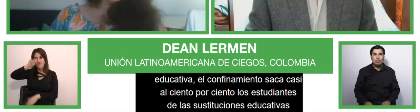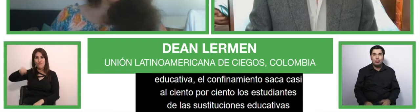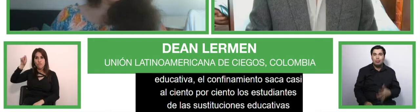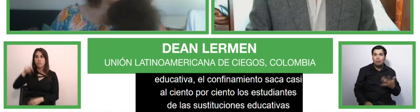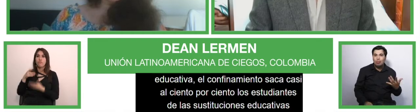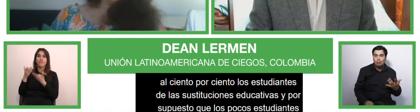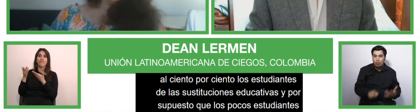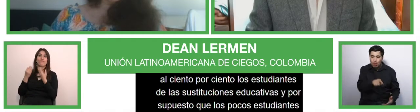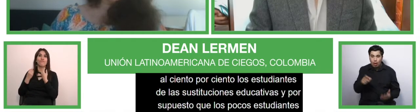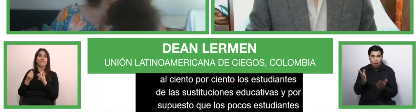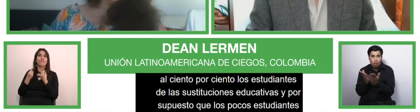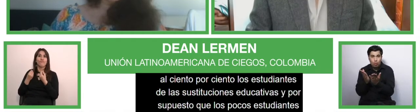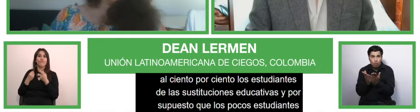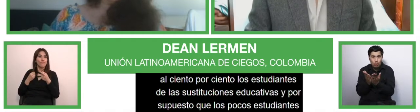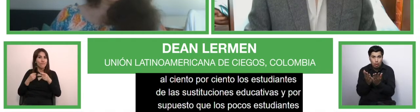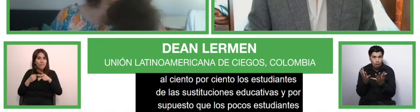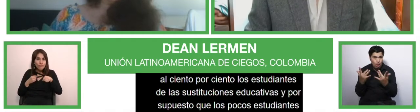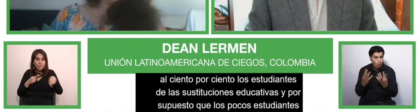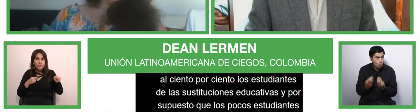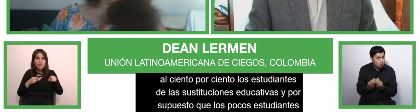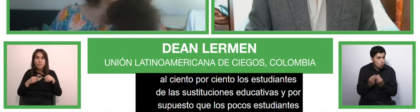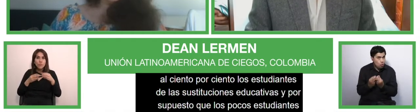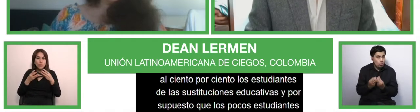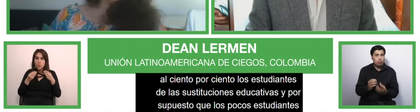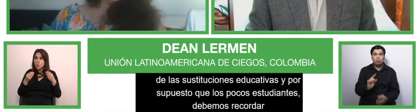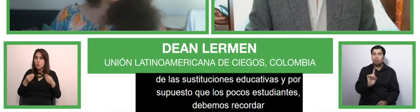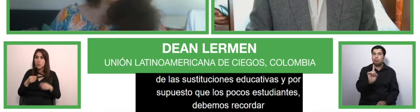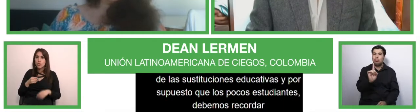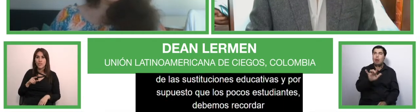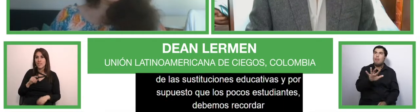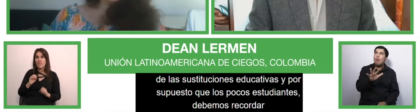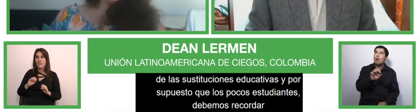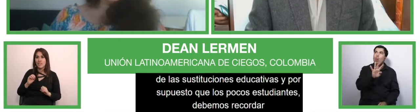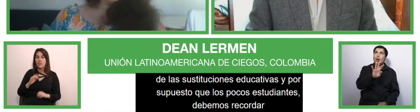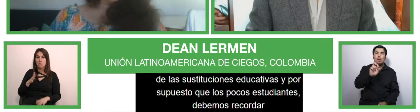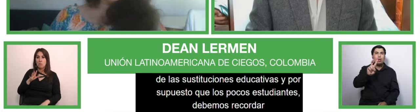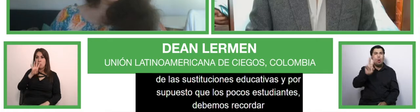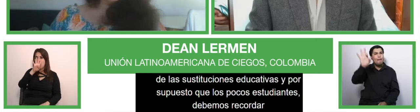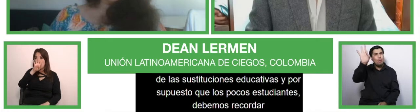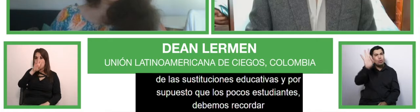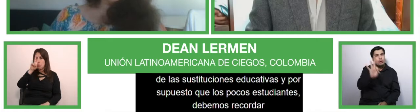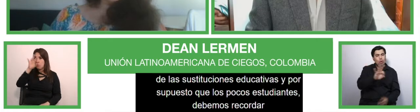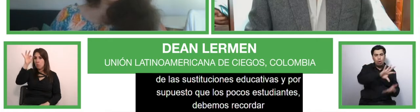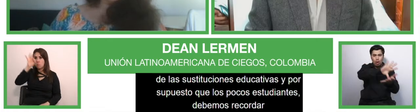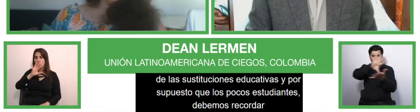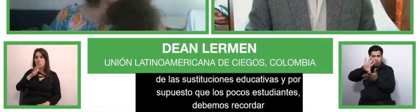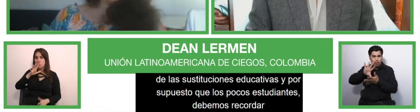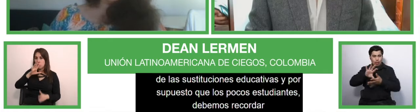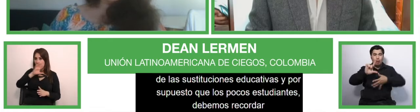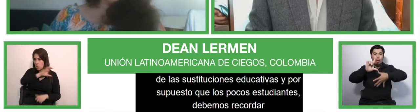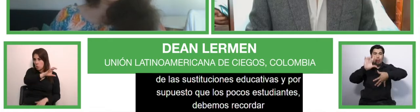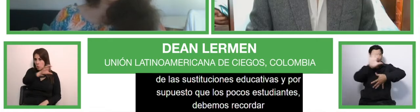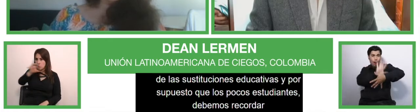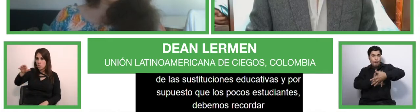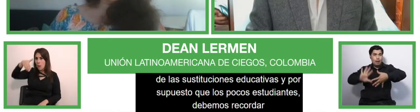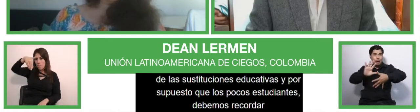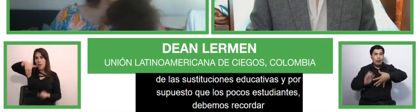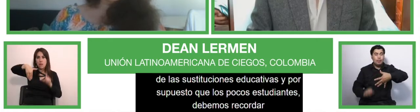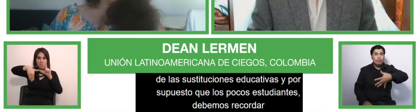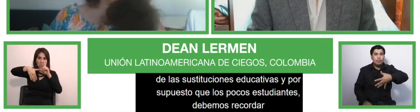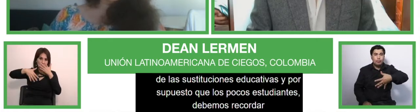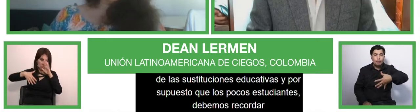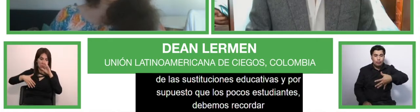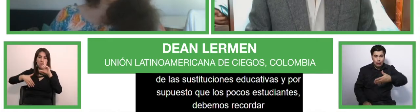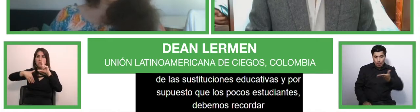debemos recordar aquí hay un paréntesis, que por lo menos el 42% de los países de América Latina todavía consideran